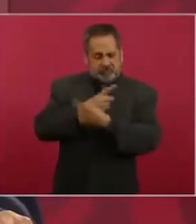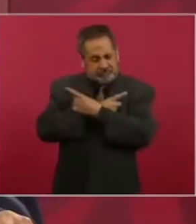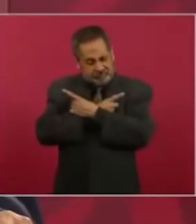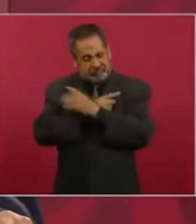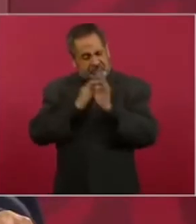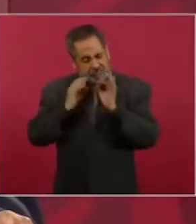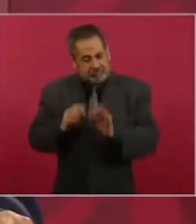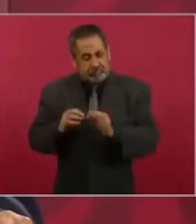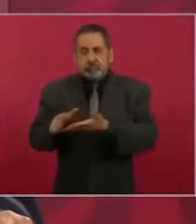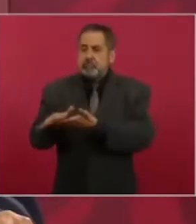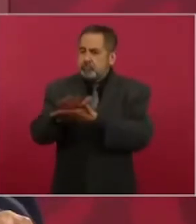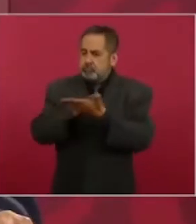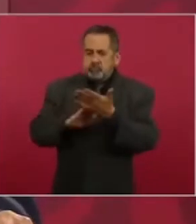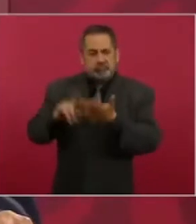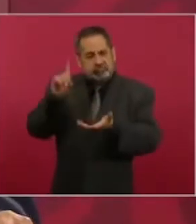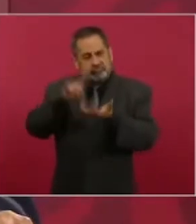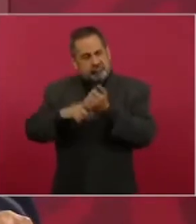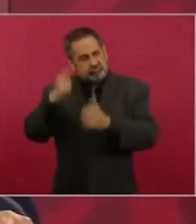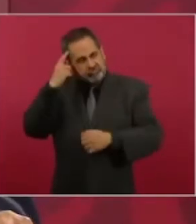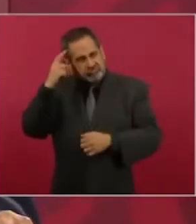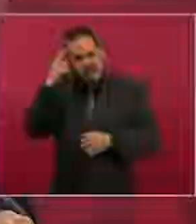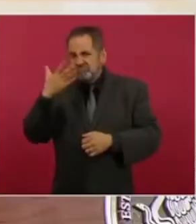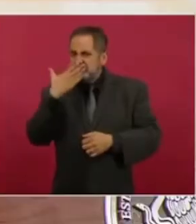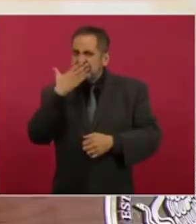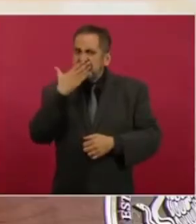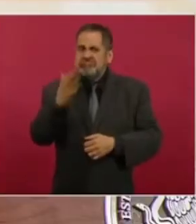en la gente humilde.